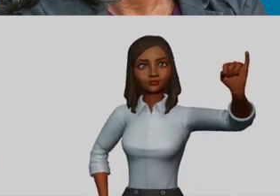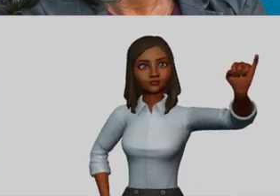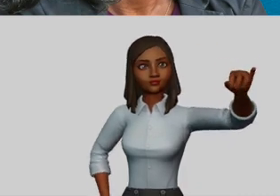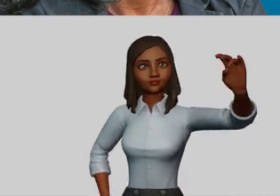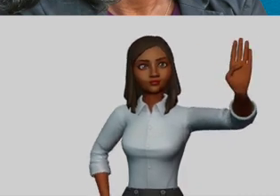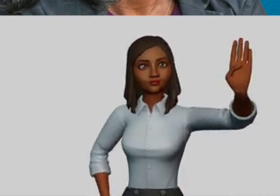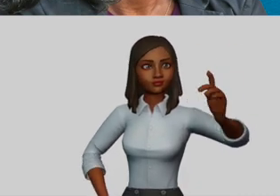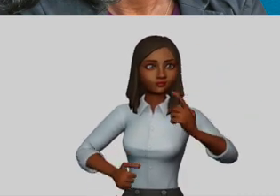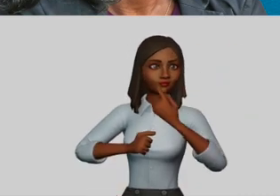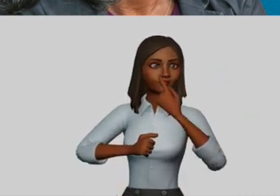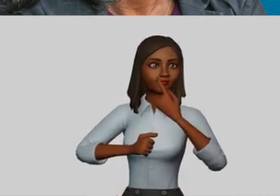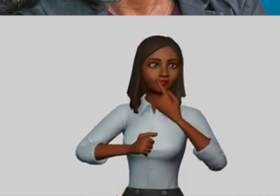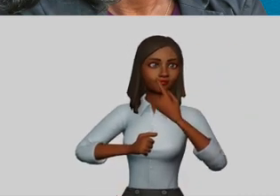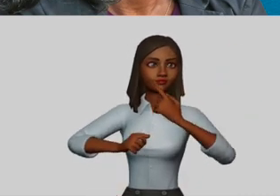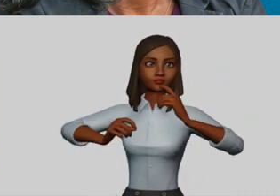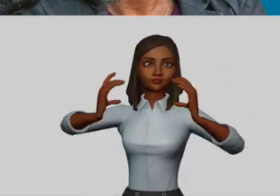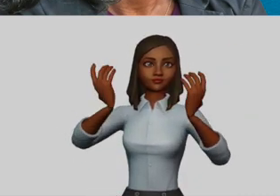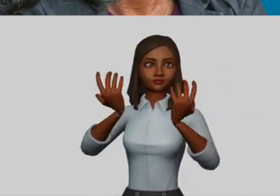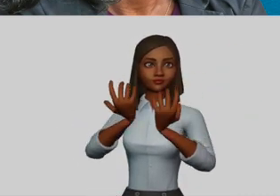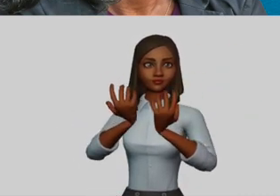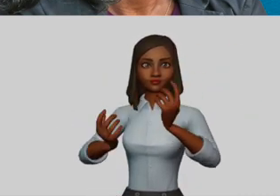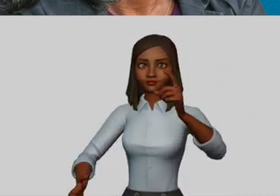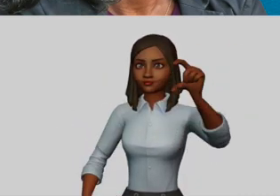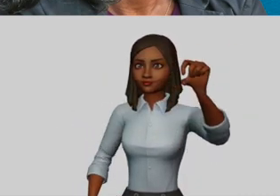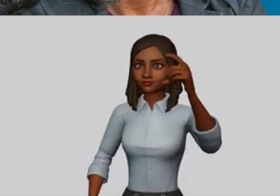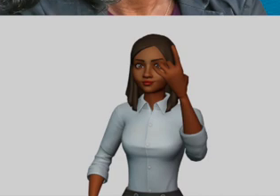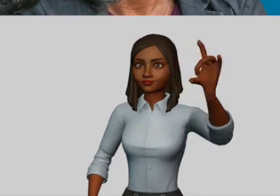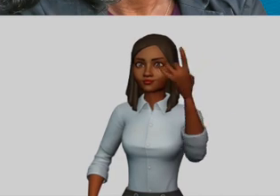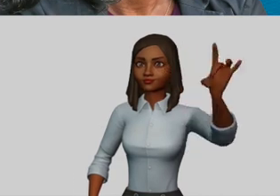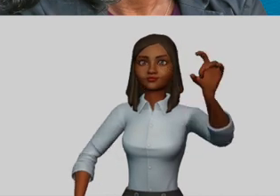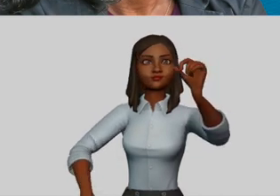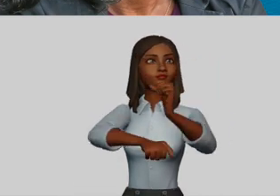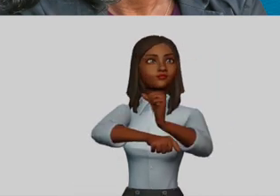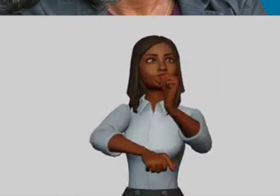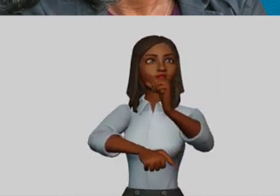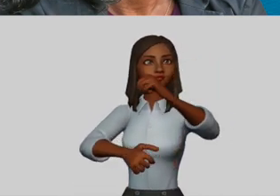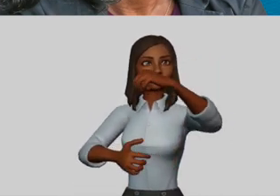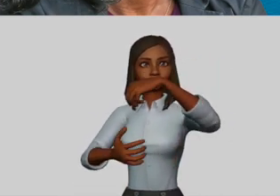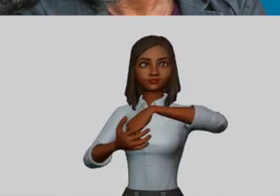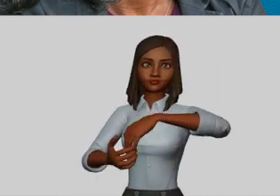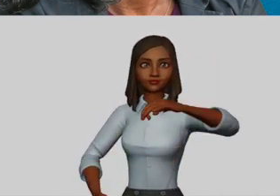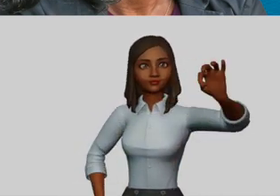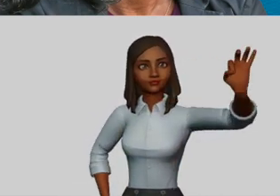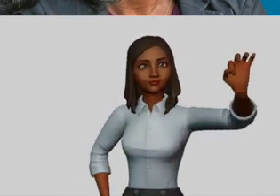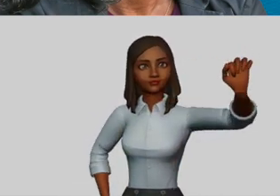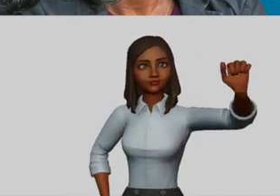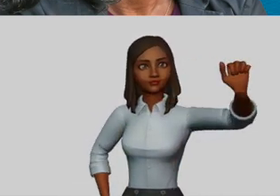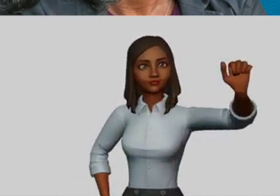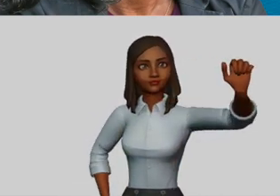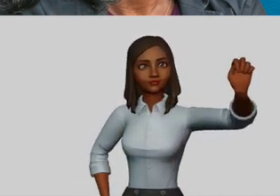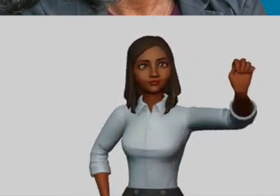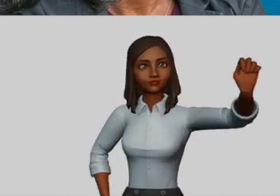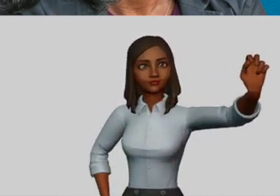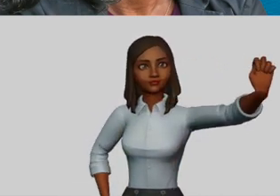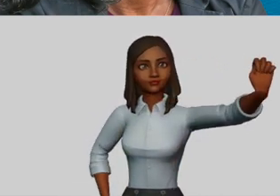otra de hipotecario, como tú dijiste, que se llama Freddie Mac. Siempre la han conocido como Fannie and Freddie.